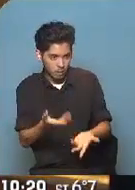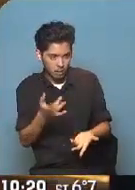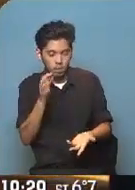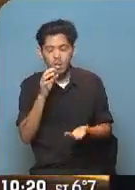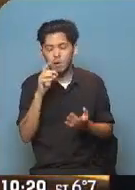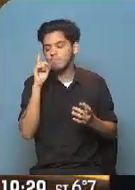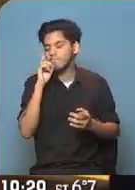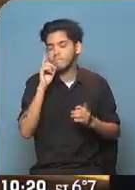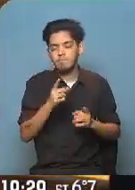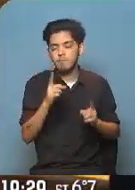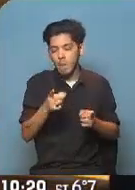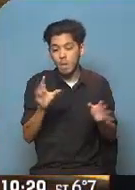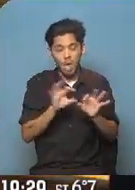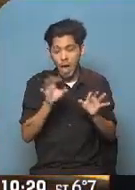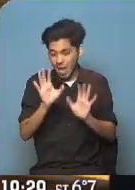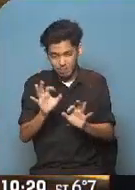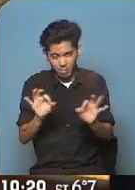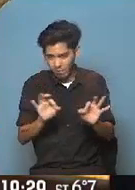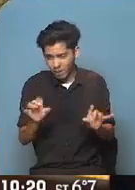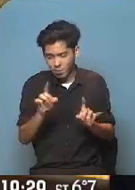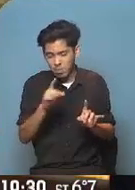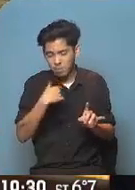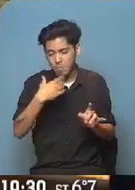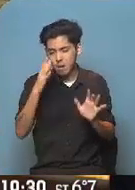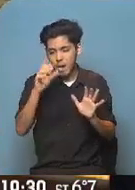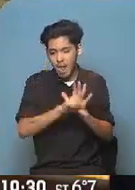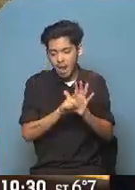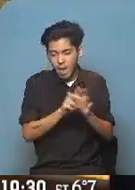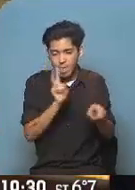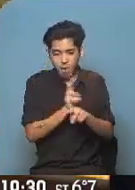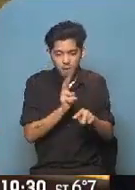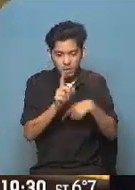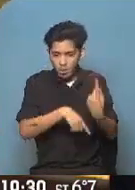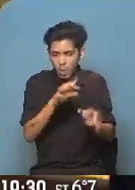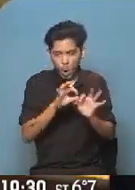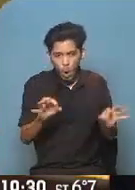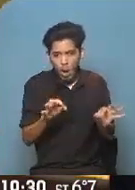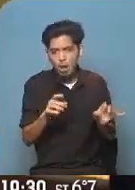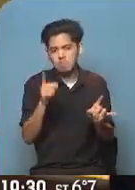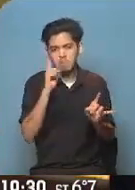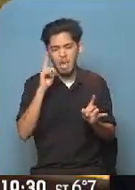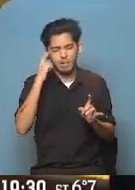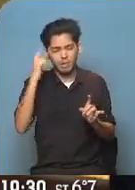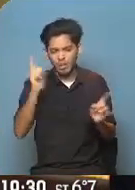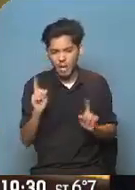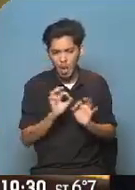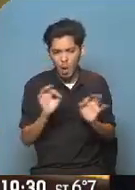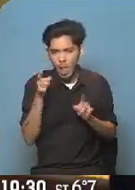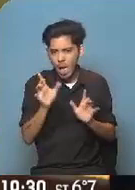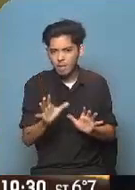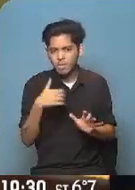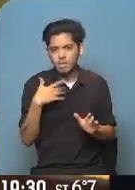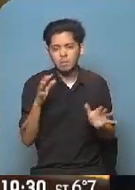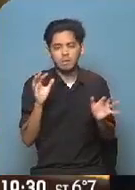de la cual no se ha tocado una sola coma de ambos siguen vigente la ley de defensa la ley de seguridad interior y la ley de inteligencia de amo nos ha movido